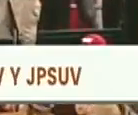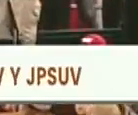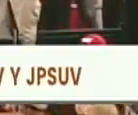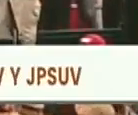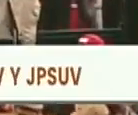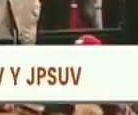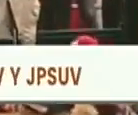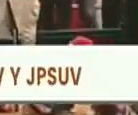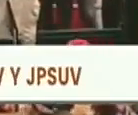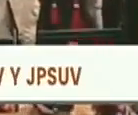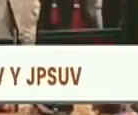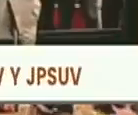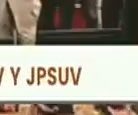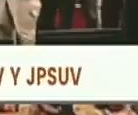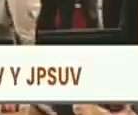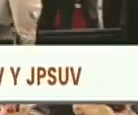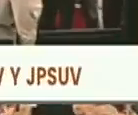favor.